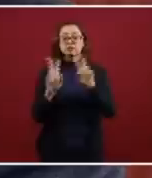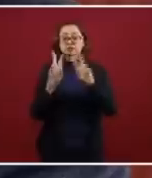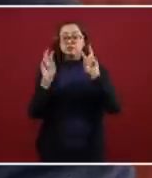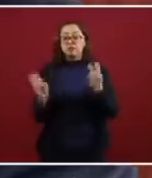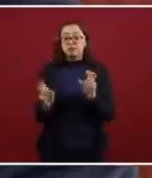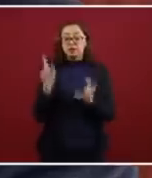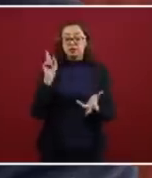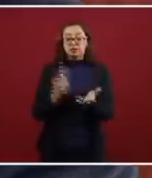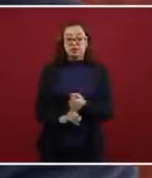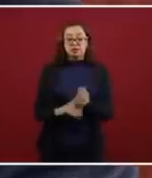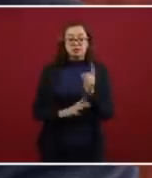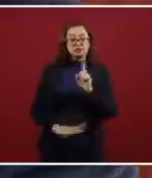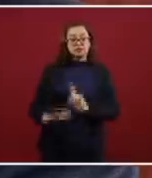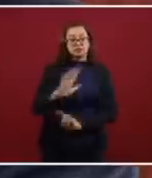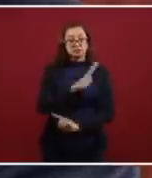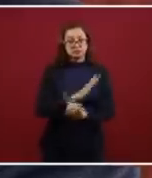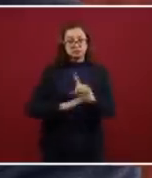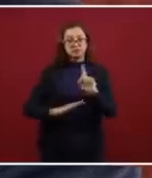nosotros